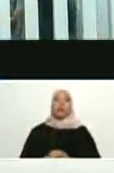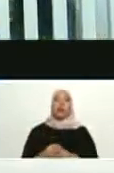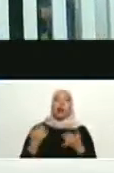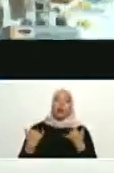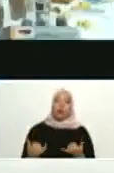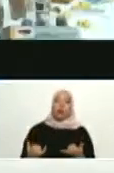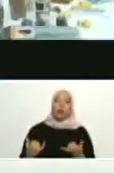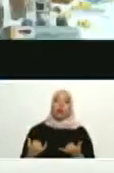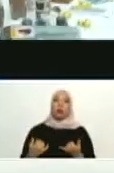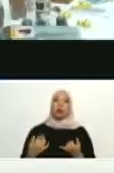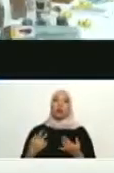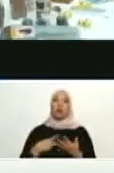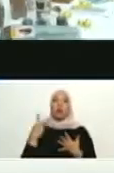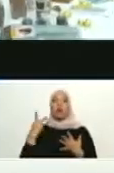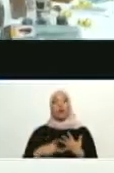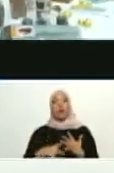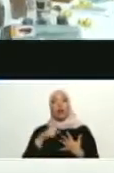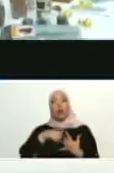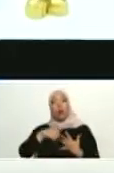Precisamente aquí me están proponiendo